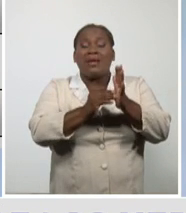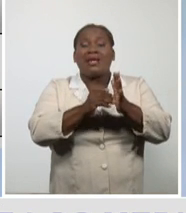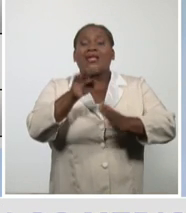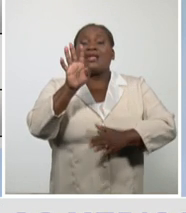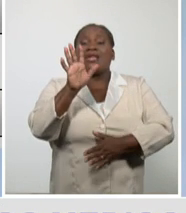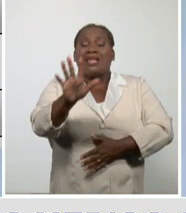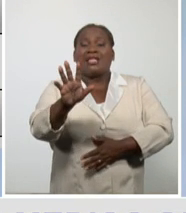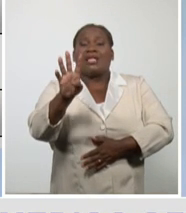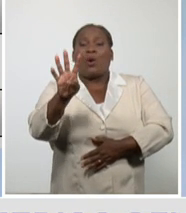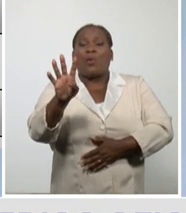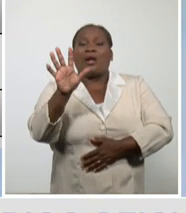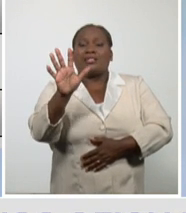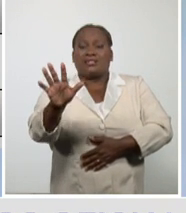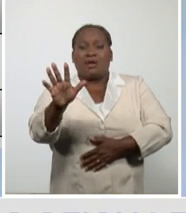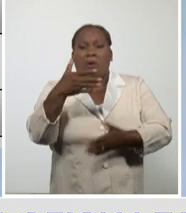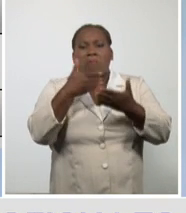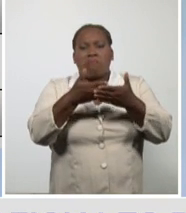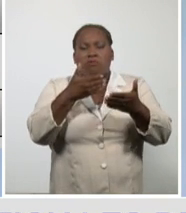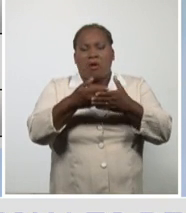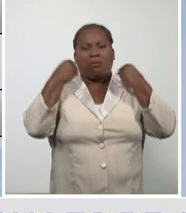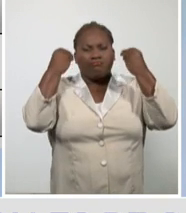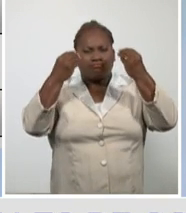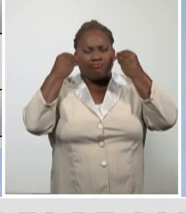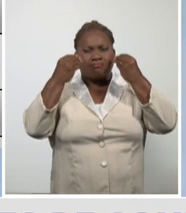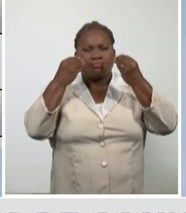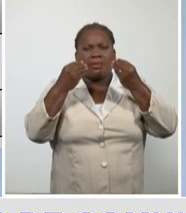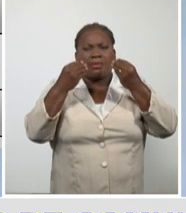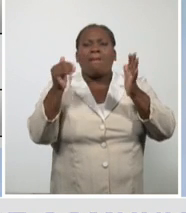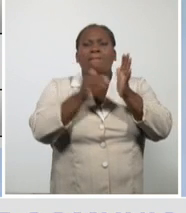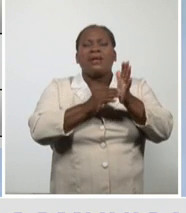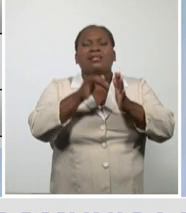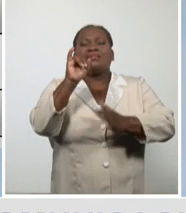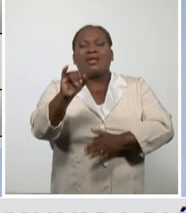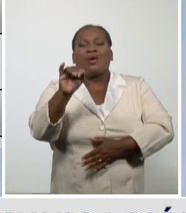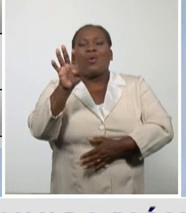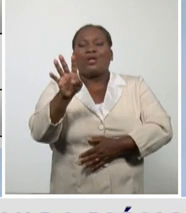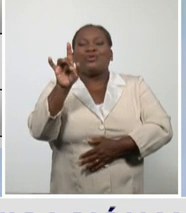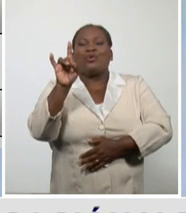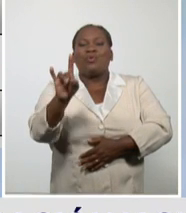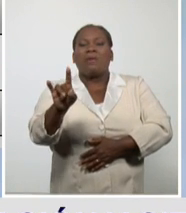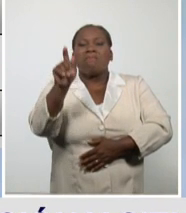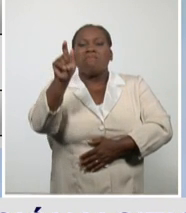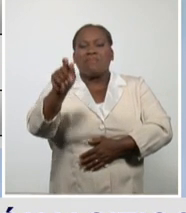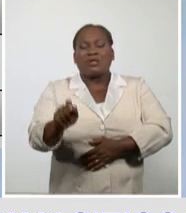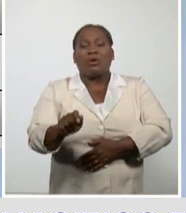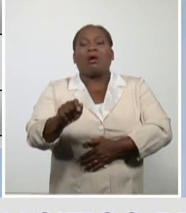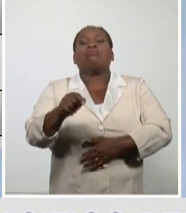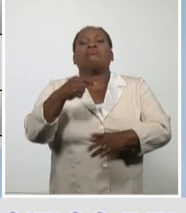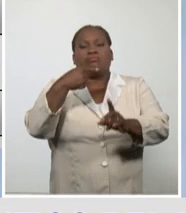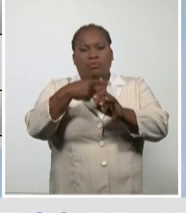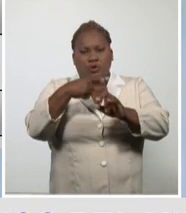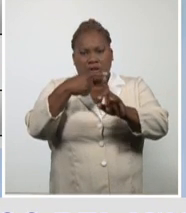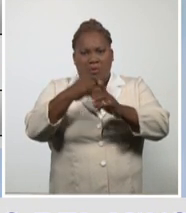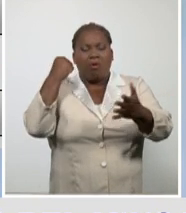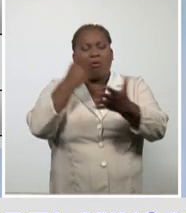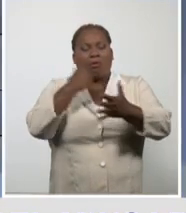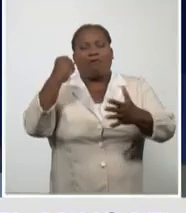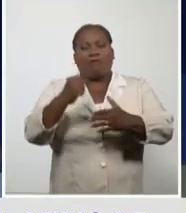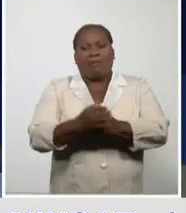53.545 muestras analizadas y 1.649 pacientes confirmados en nuestro país.